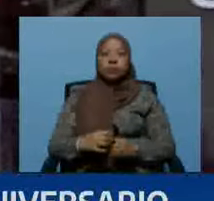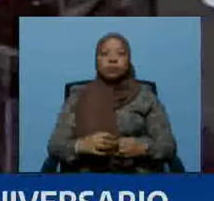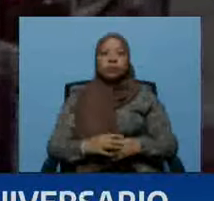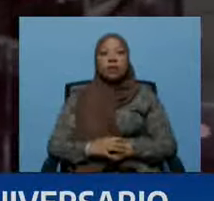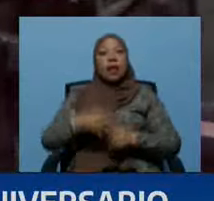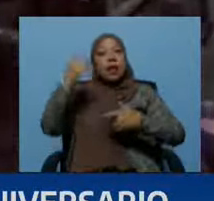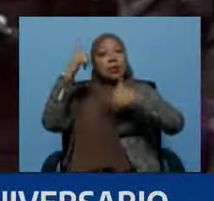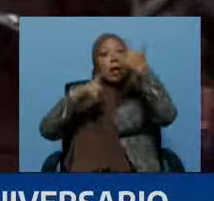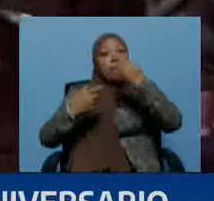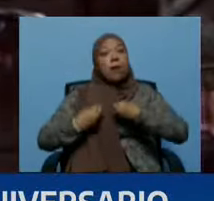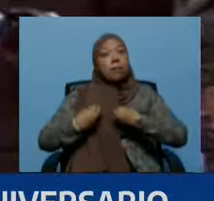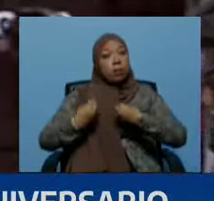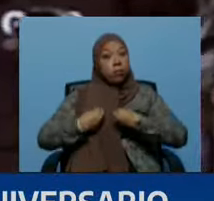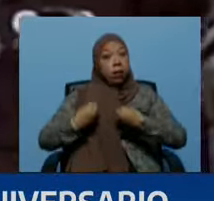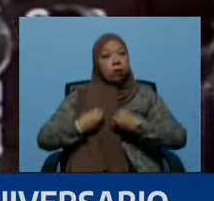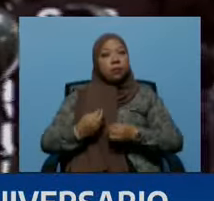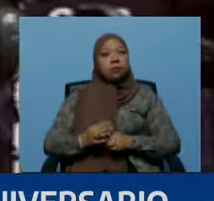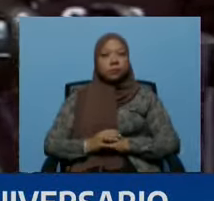¡Chávez vive!